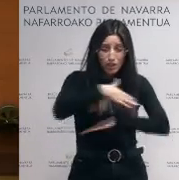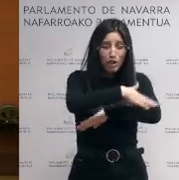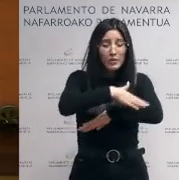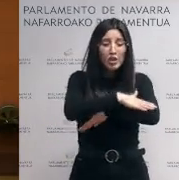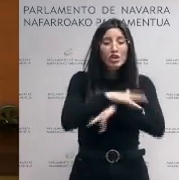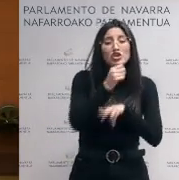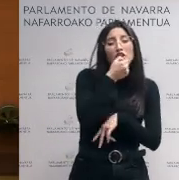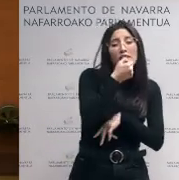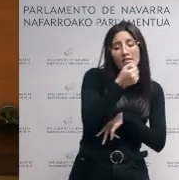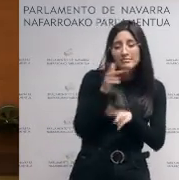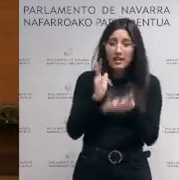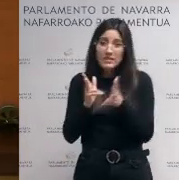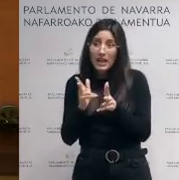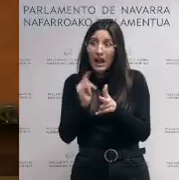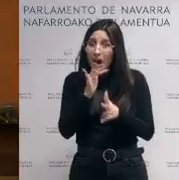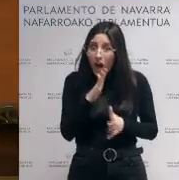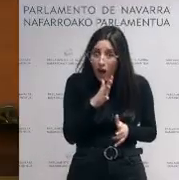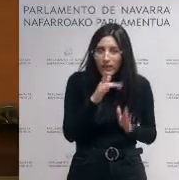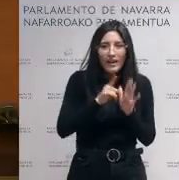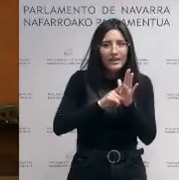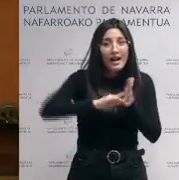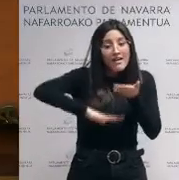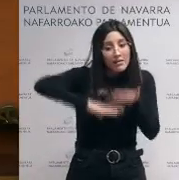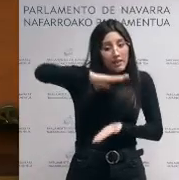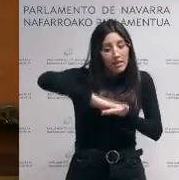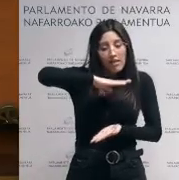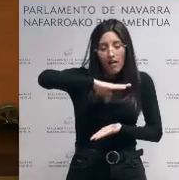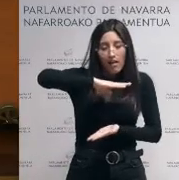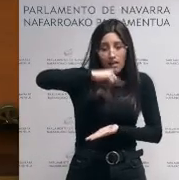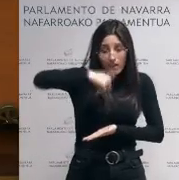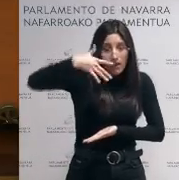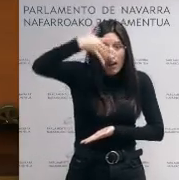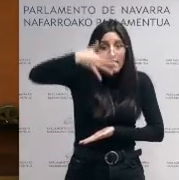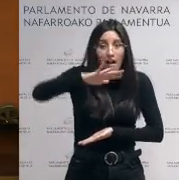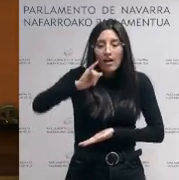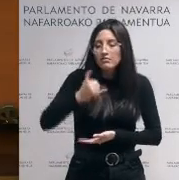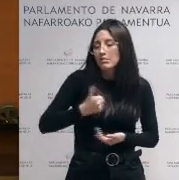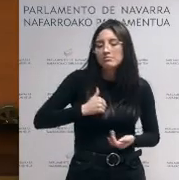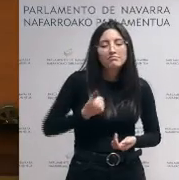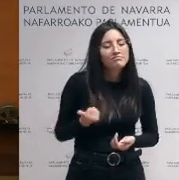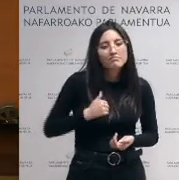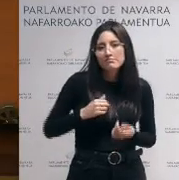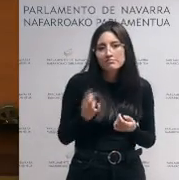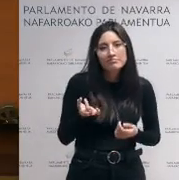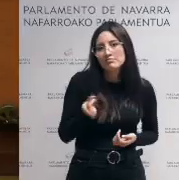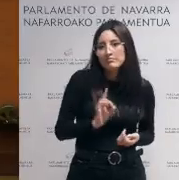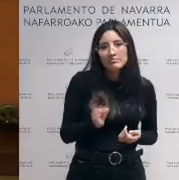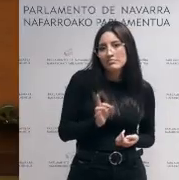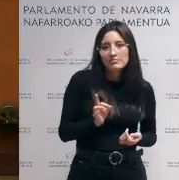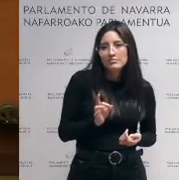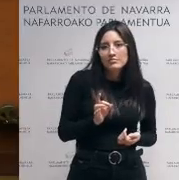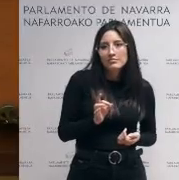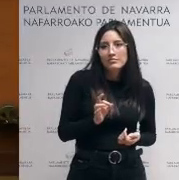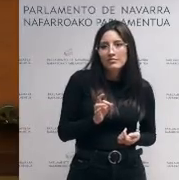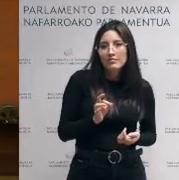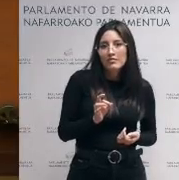está aprovechando el potencial que tiene Navarra, o peor aún, está utilizando el potencial que tiene Navarra para utilizarlo contra